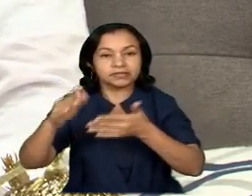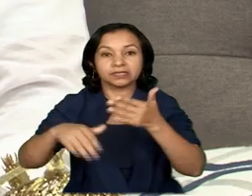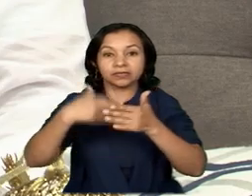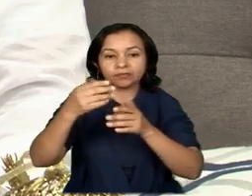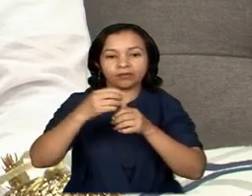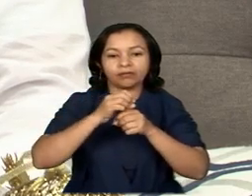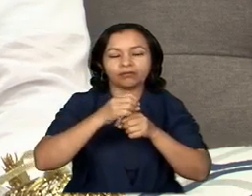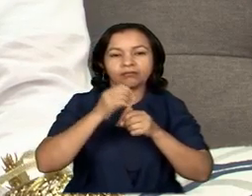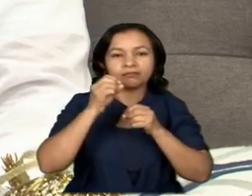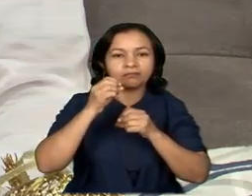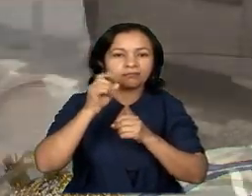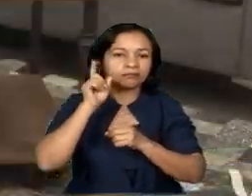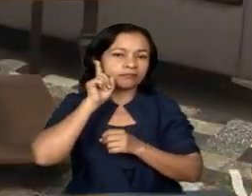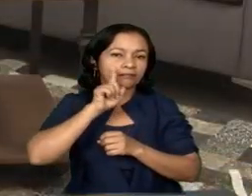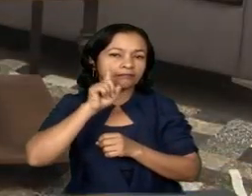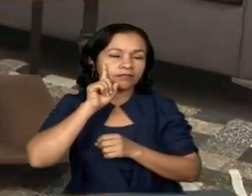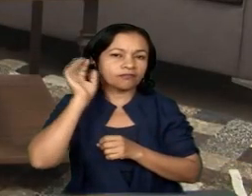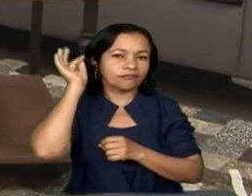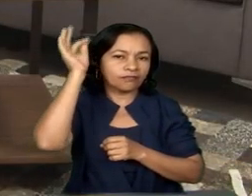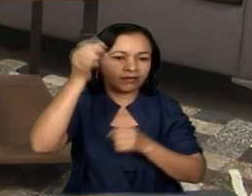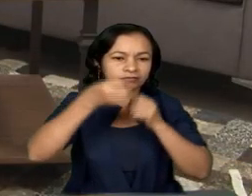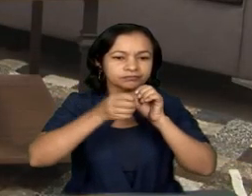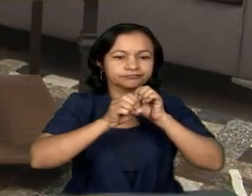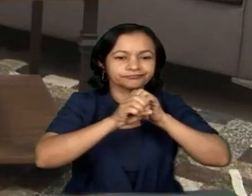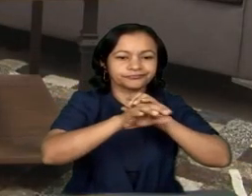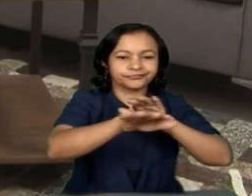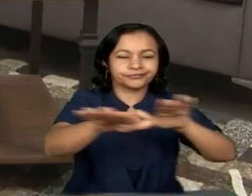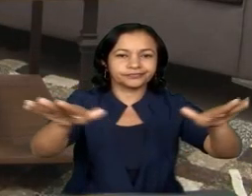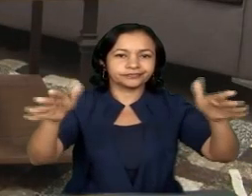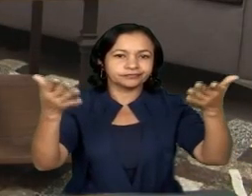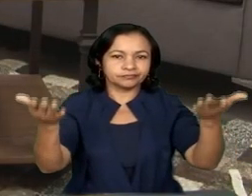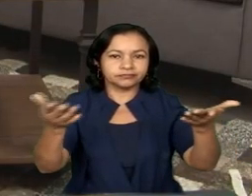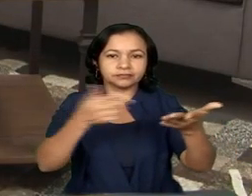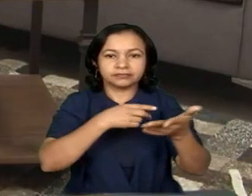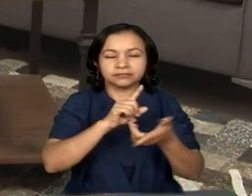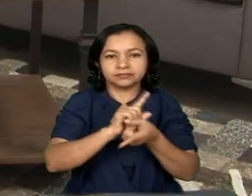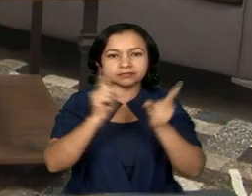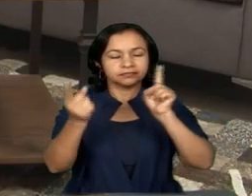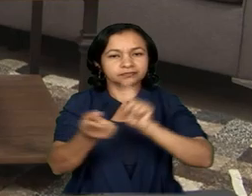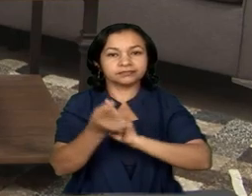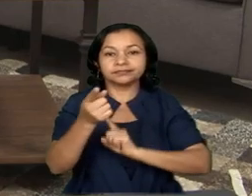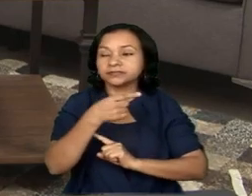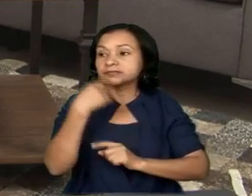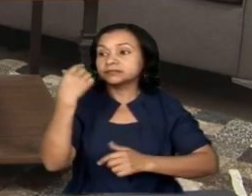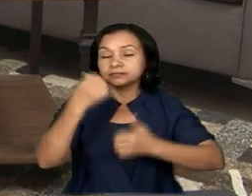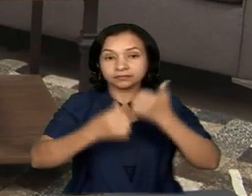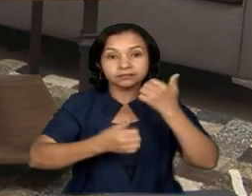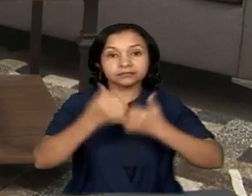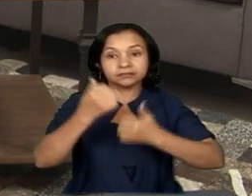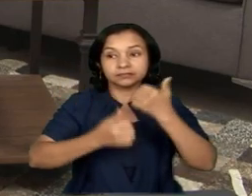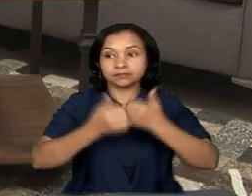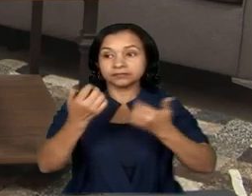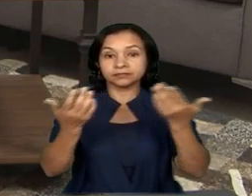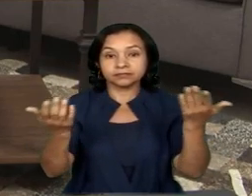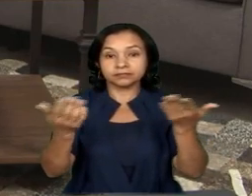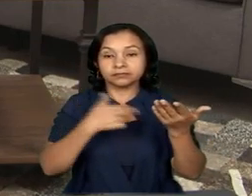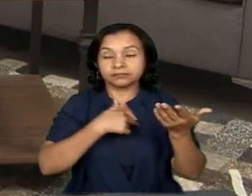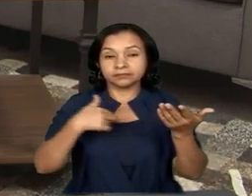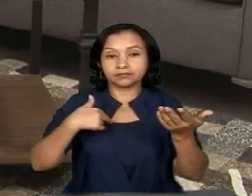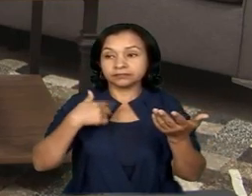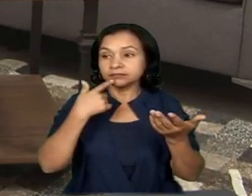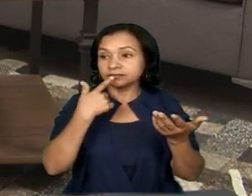divulgar falsas noticias. Procesos de interacción social o procesos de alteración de la realidad. Y es un problema, no lo quisiera plantear desde ese punto de